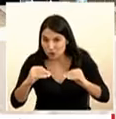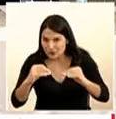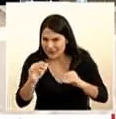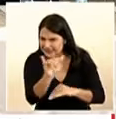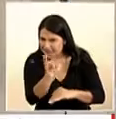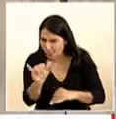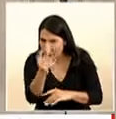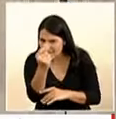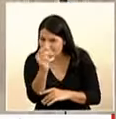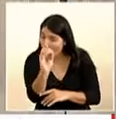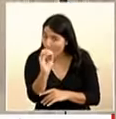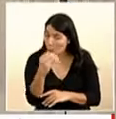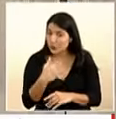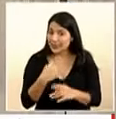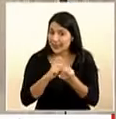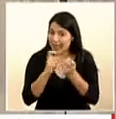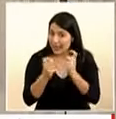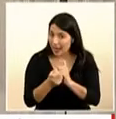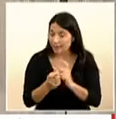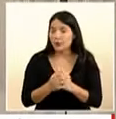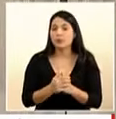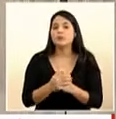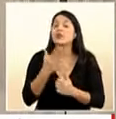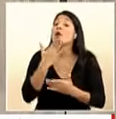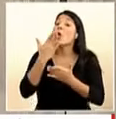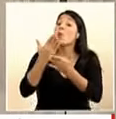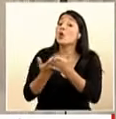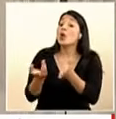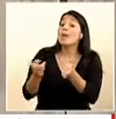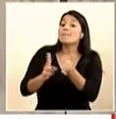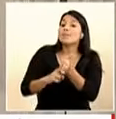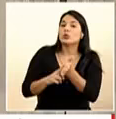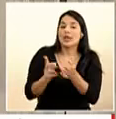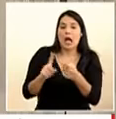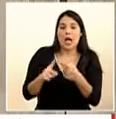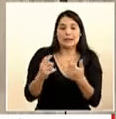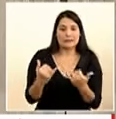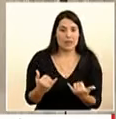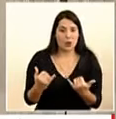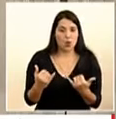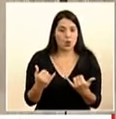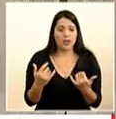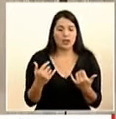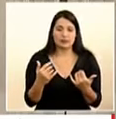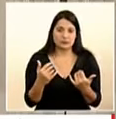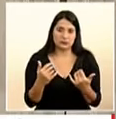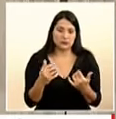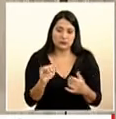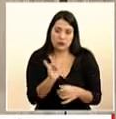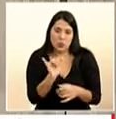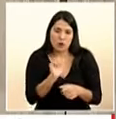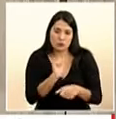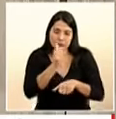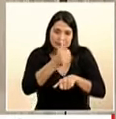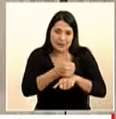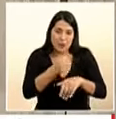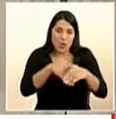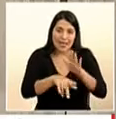bueno casualmente las multas que existen al día de hoy son las que están estipuladas en la ley al día de hoy